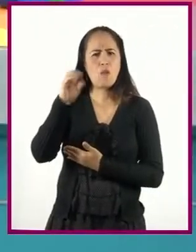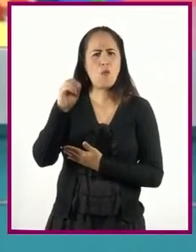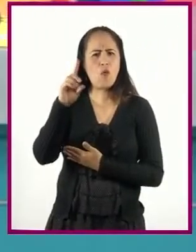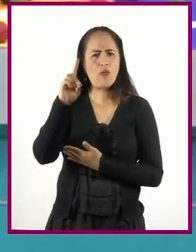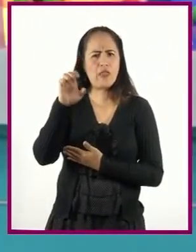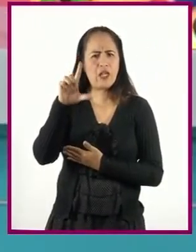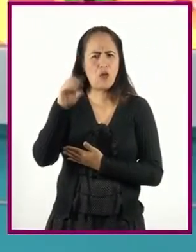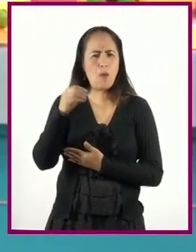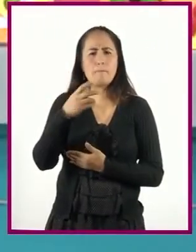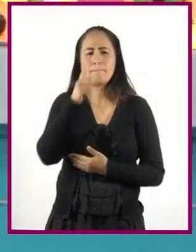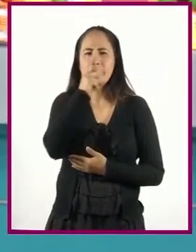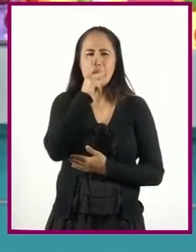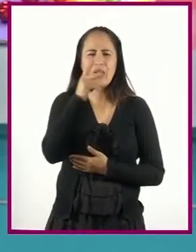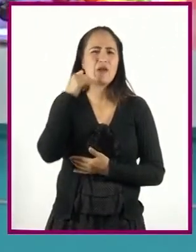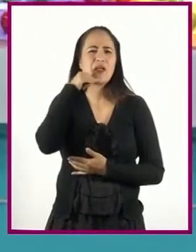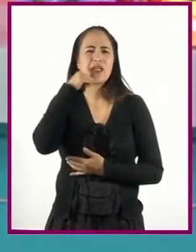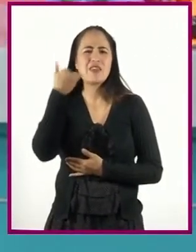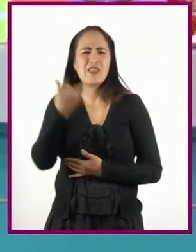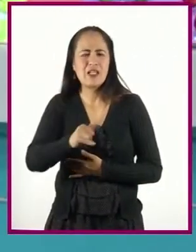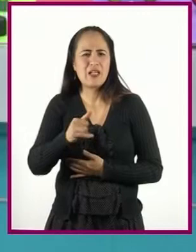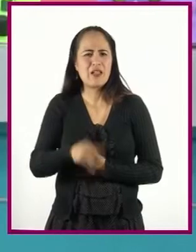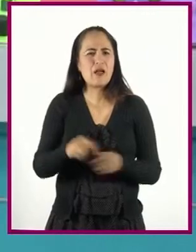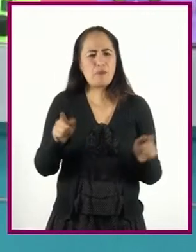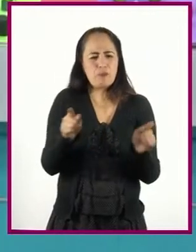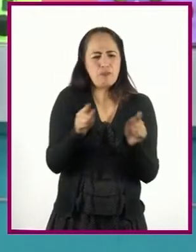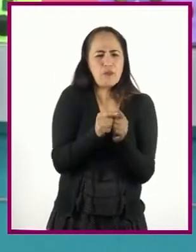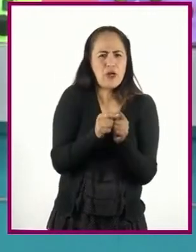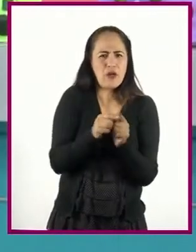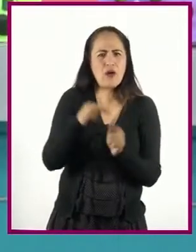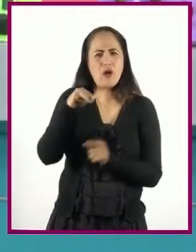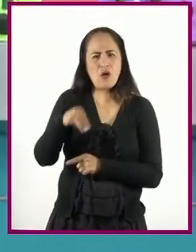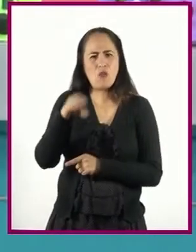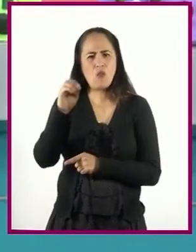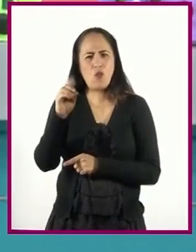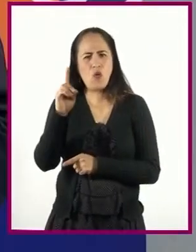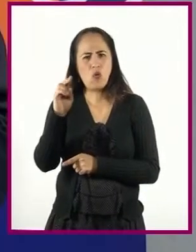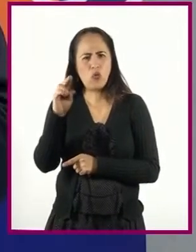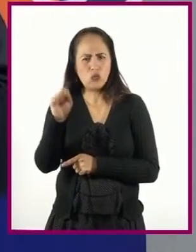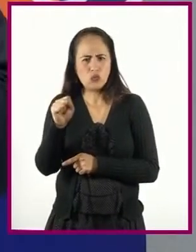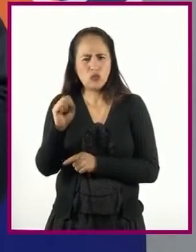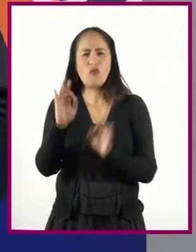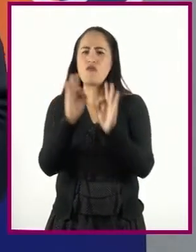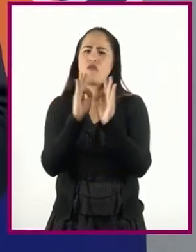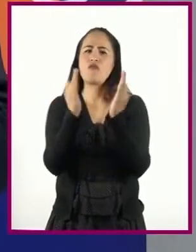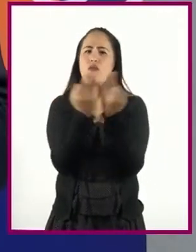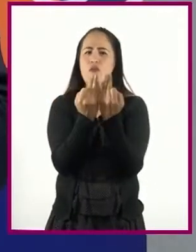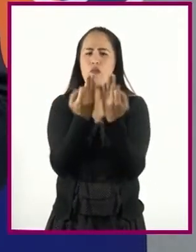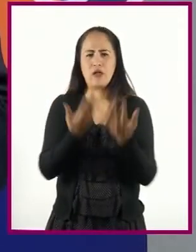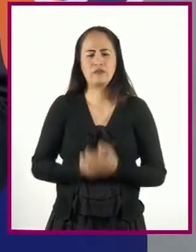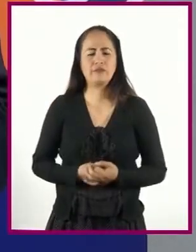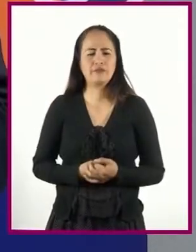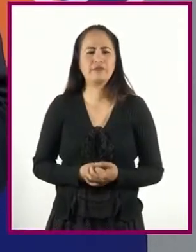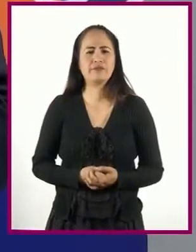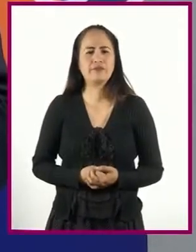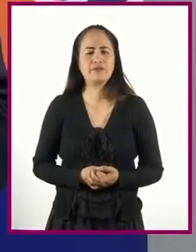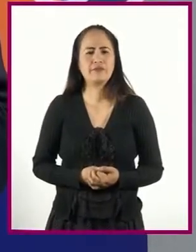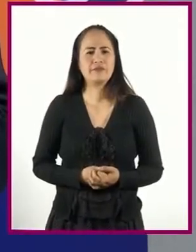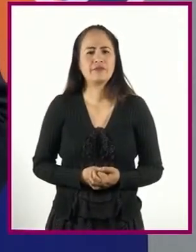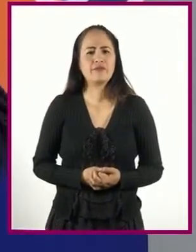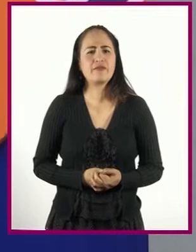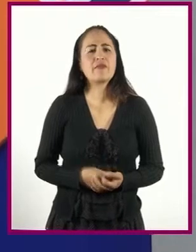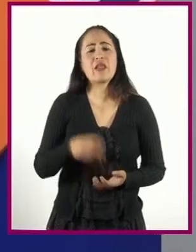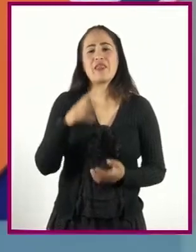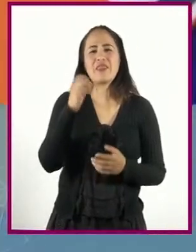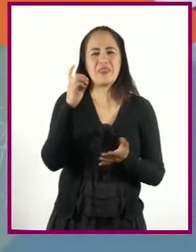del italiano y es un diminutivo de modus, que significa manera. De acuerdo con el diccionario de la Academia de la